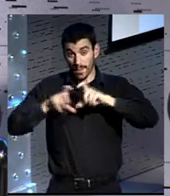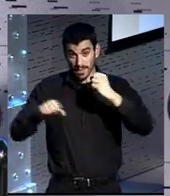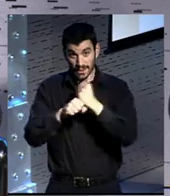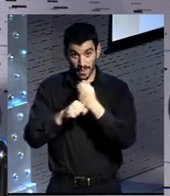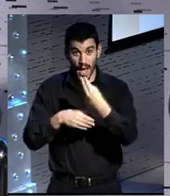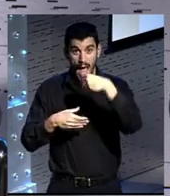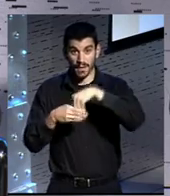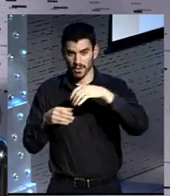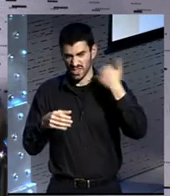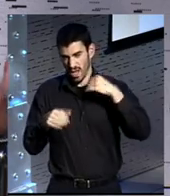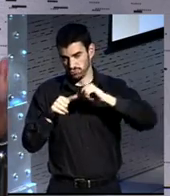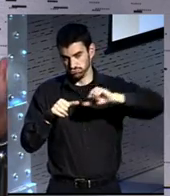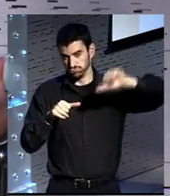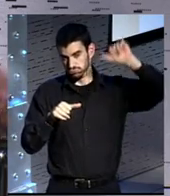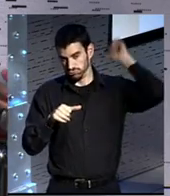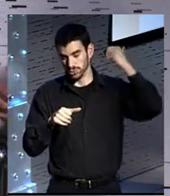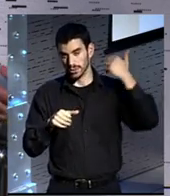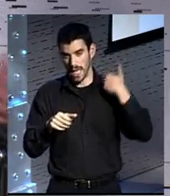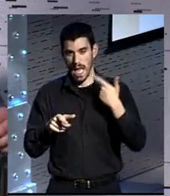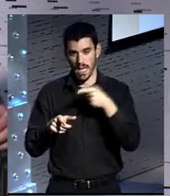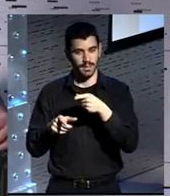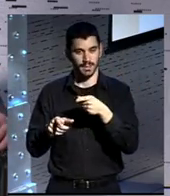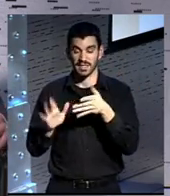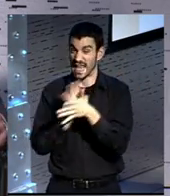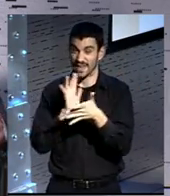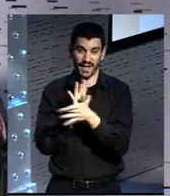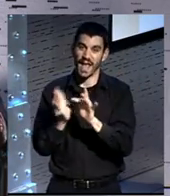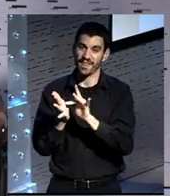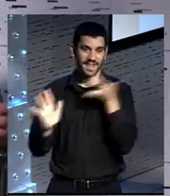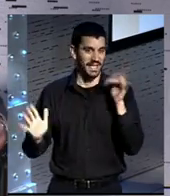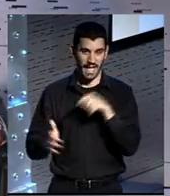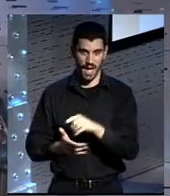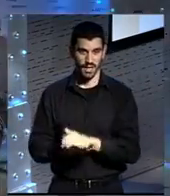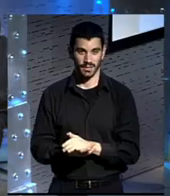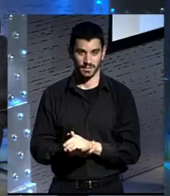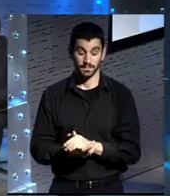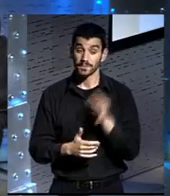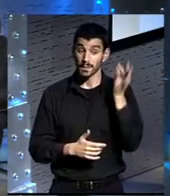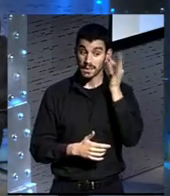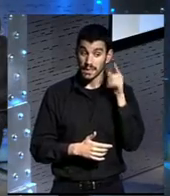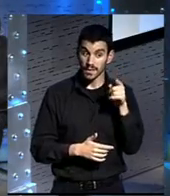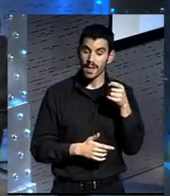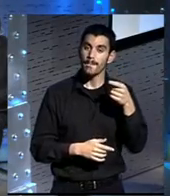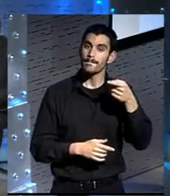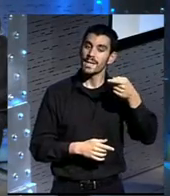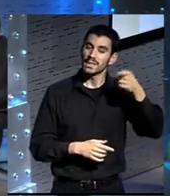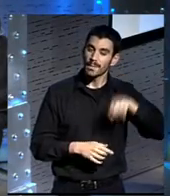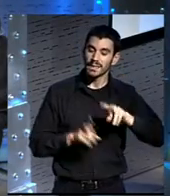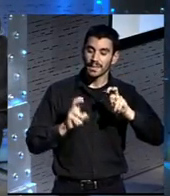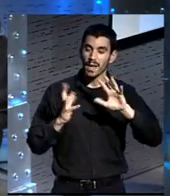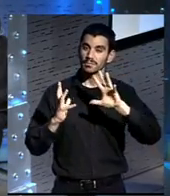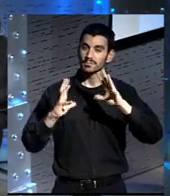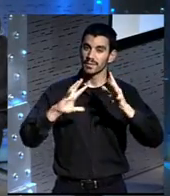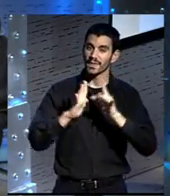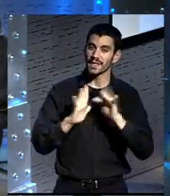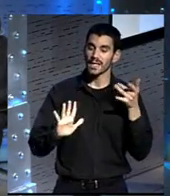desde hace tiempo, pues eso, está ya digitalizado, ¿no? De alguna manera. Pero la revolución también es en el perfil de gente que necesitas